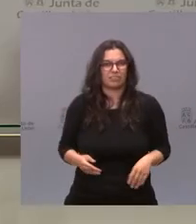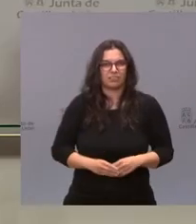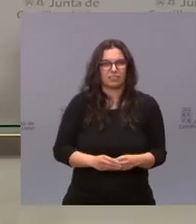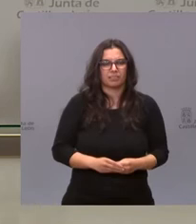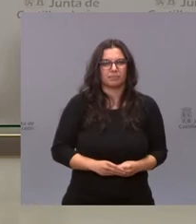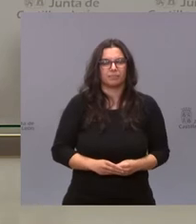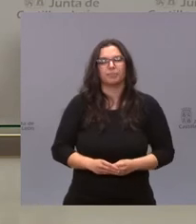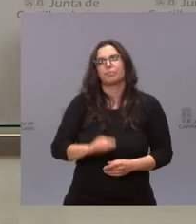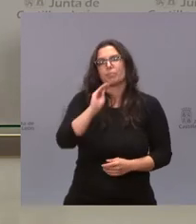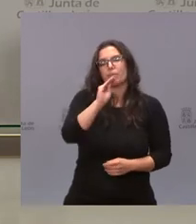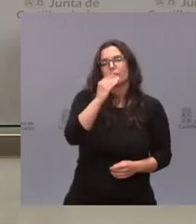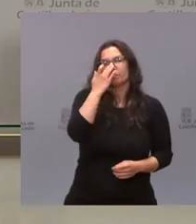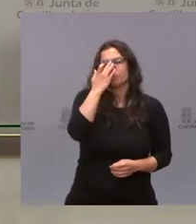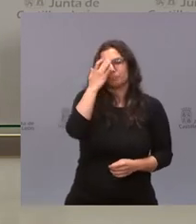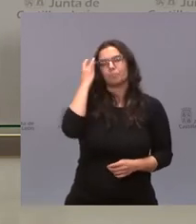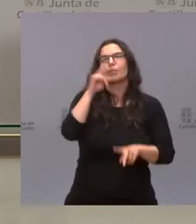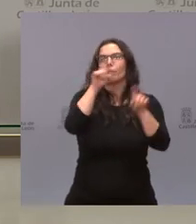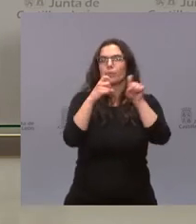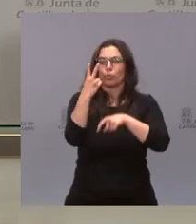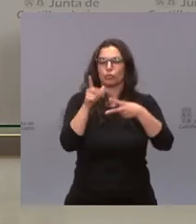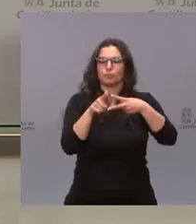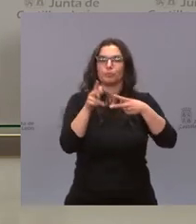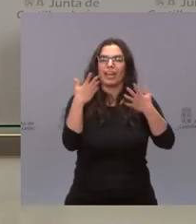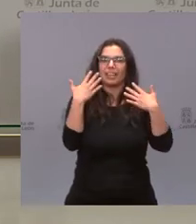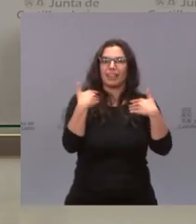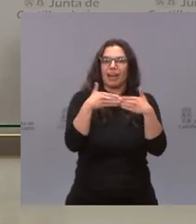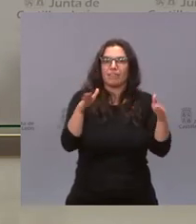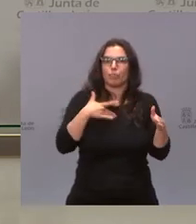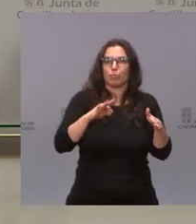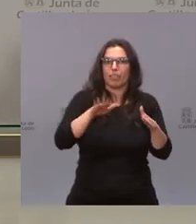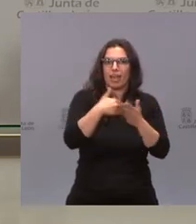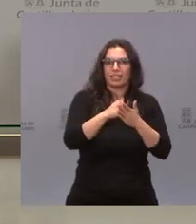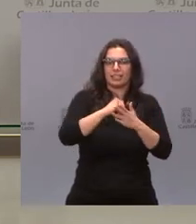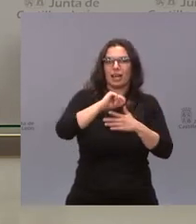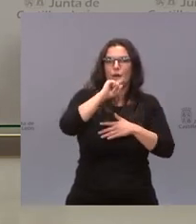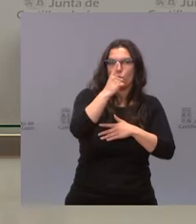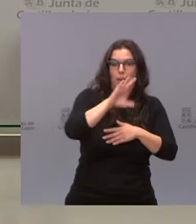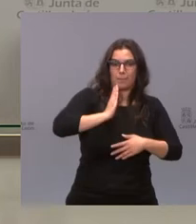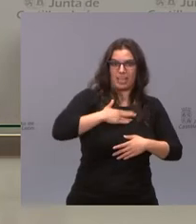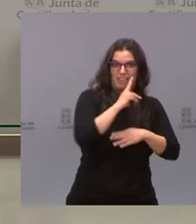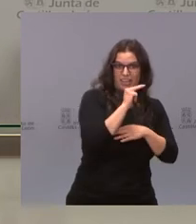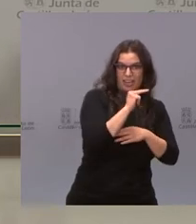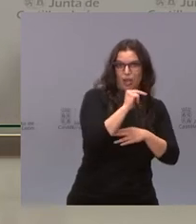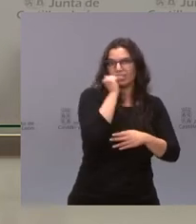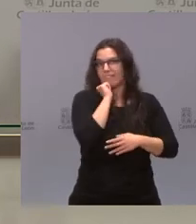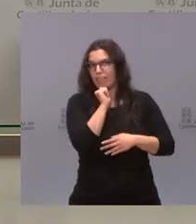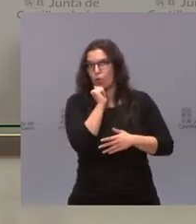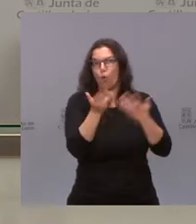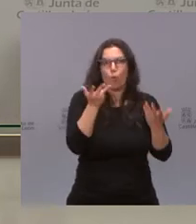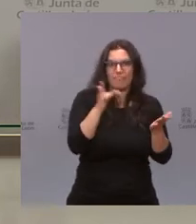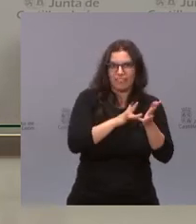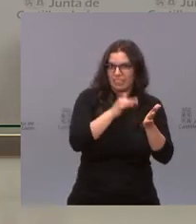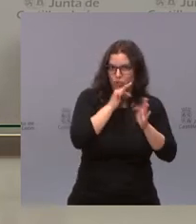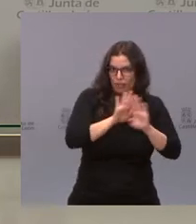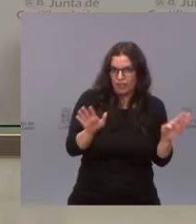Sí, resolver dos cuestiones. ¿Las terrazas podrán abrir hasta la 1 de la madrugada mañana viernes o el sábado o no hay una fecha todavía